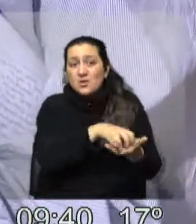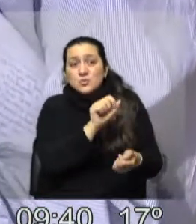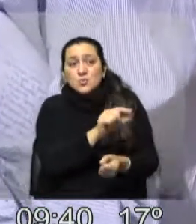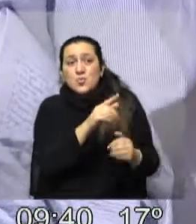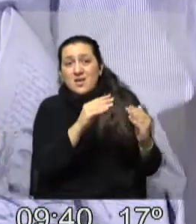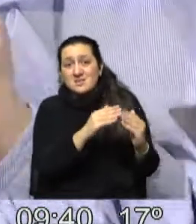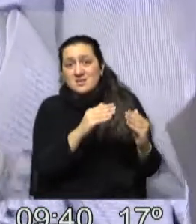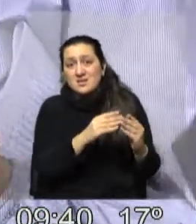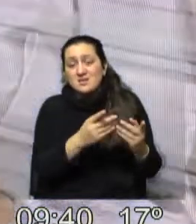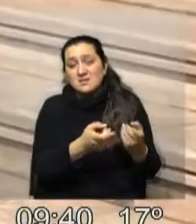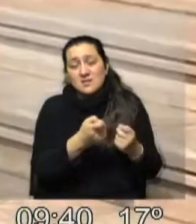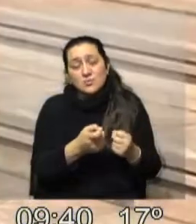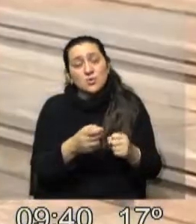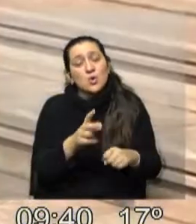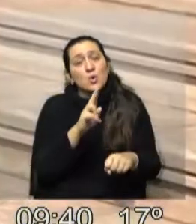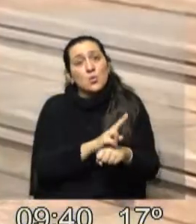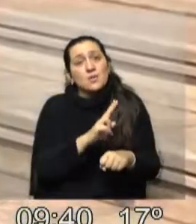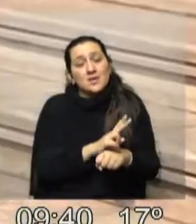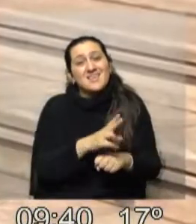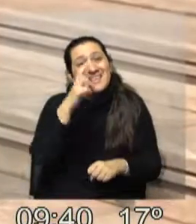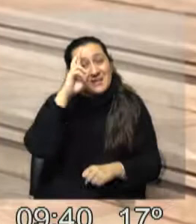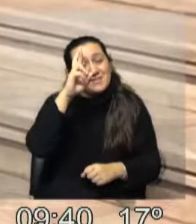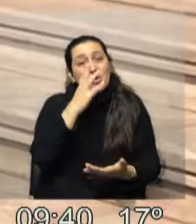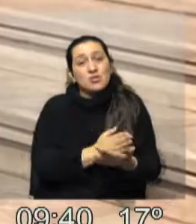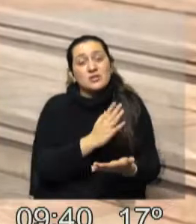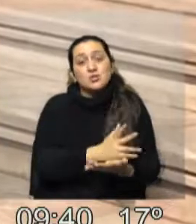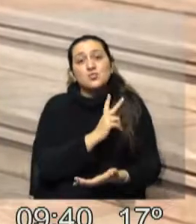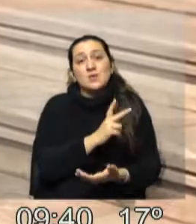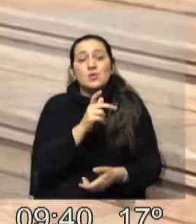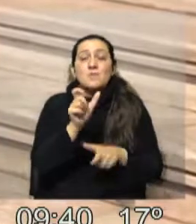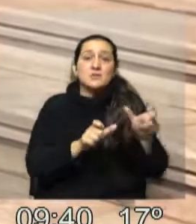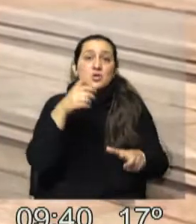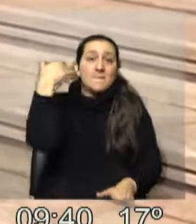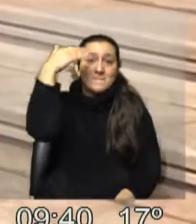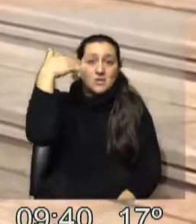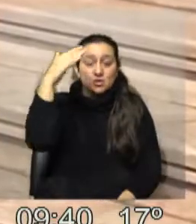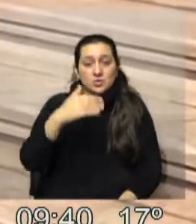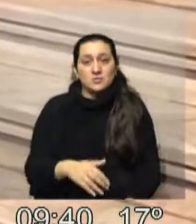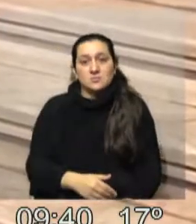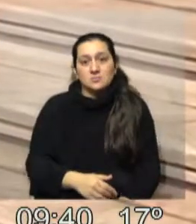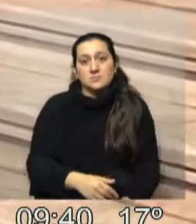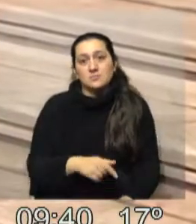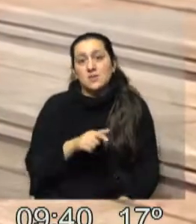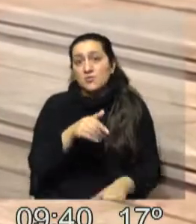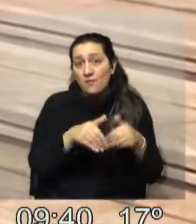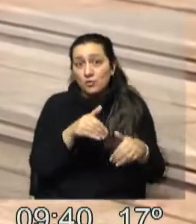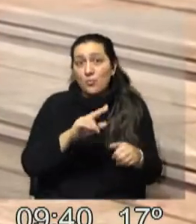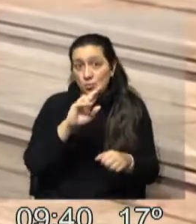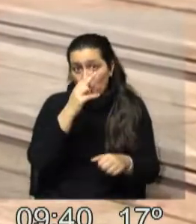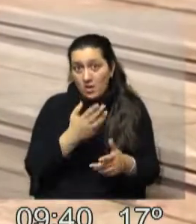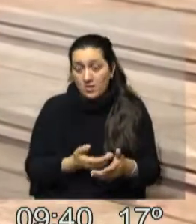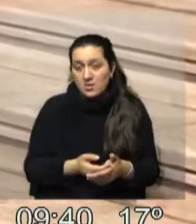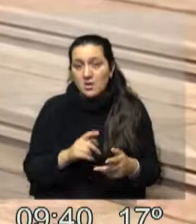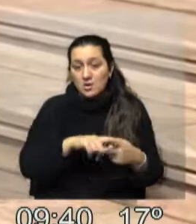Y debemos cuidar, respetar la Convención de Derechos Humanos de Personas Mayores, que fue ratificada por Uruguay. Y el segundo